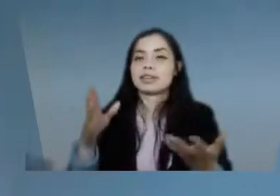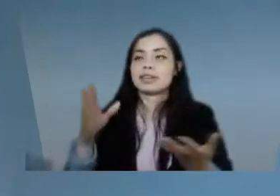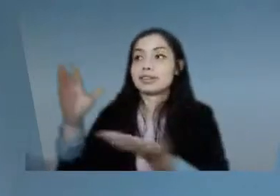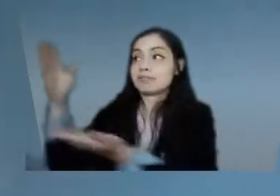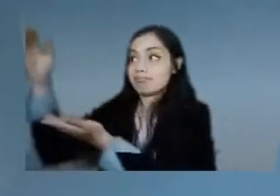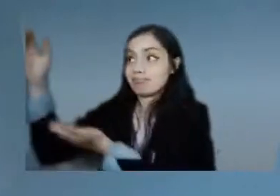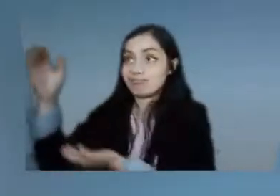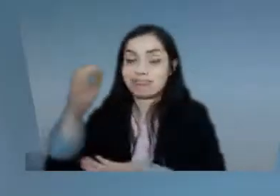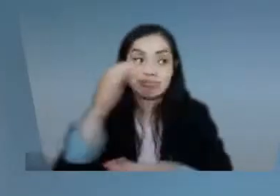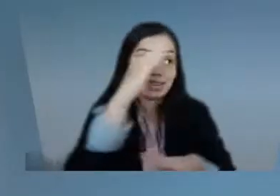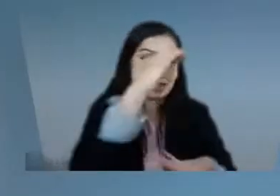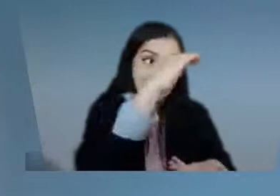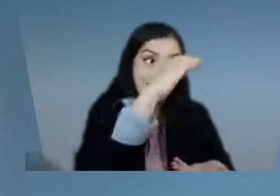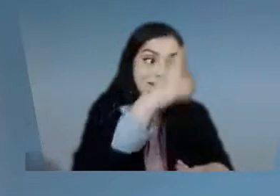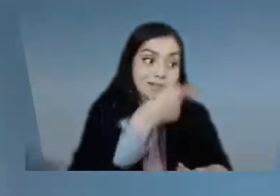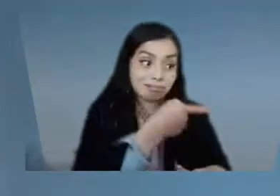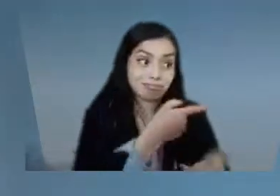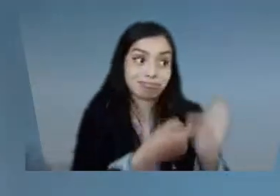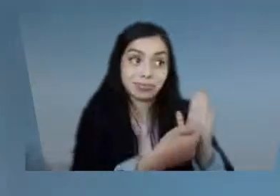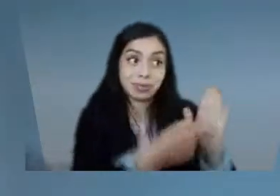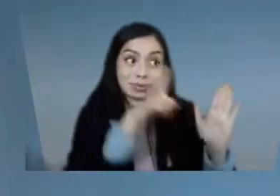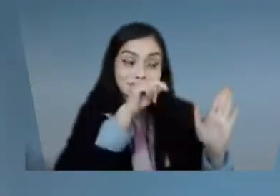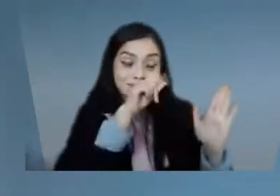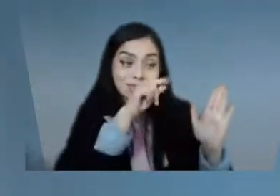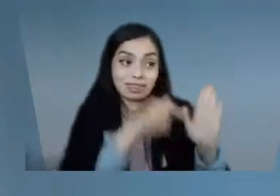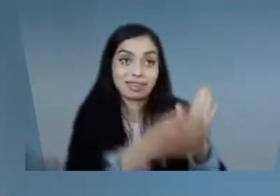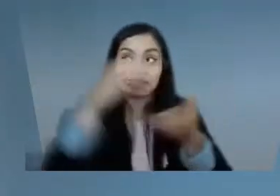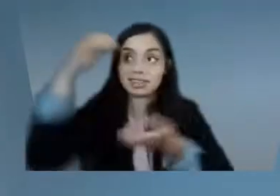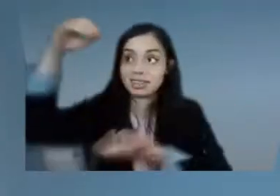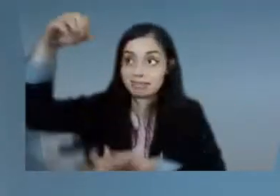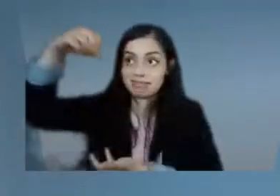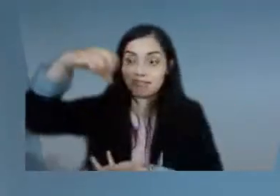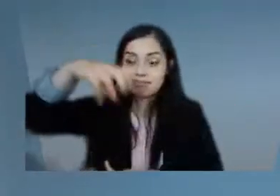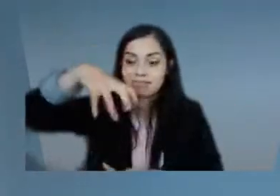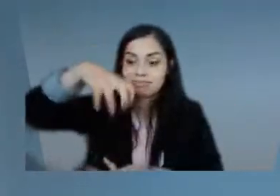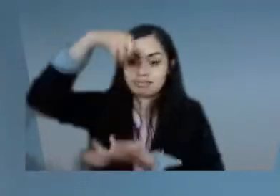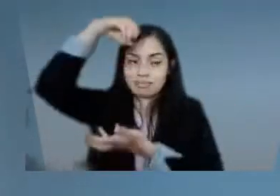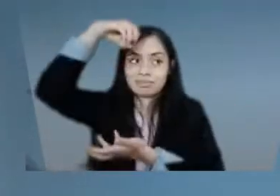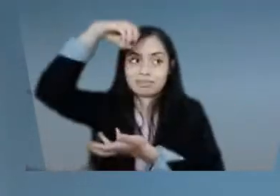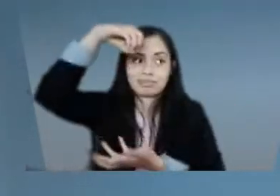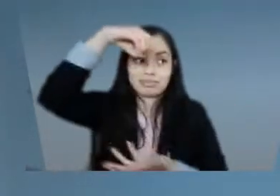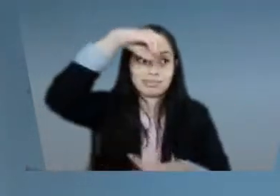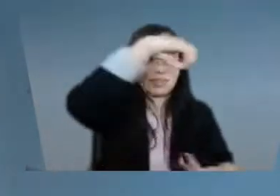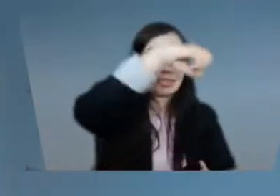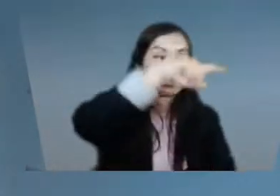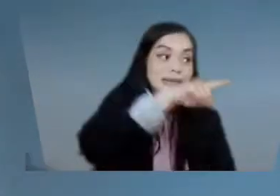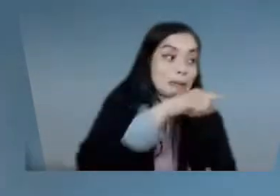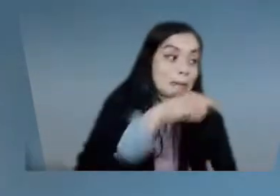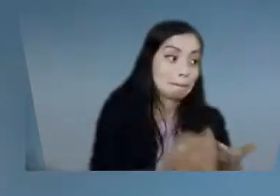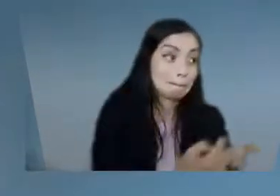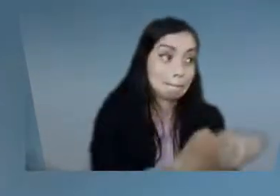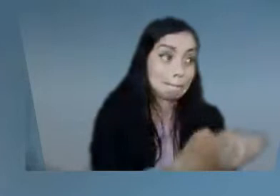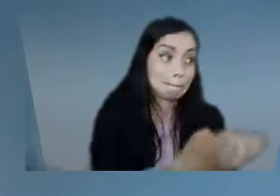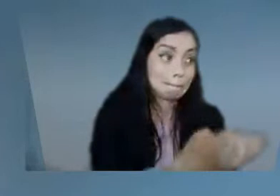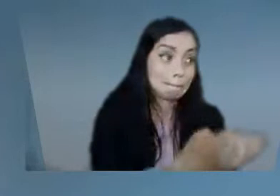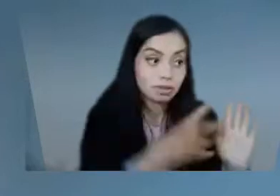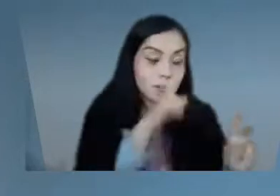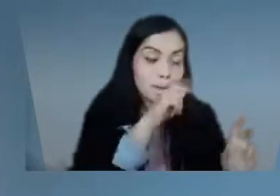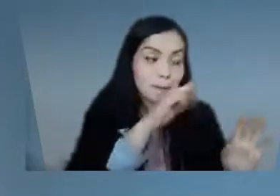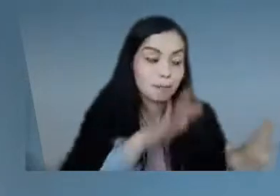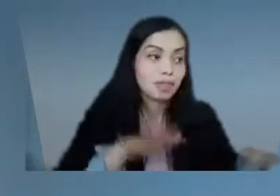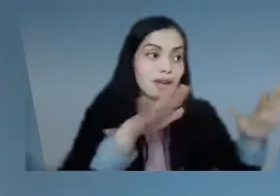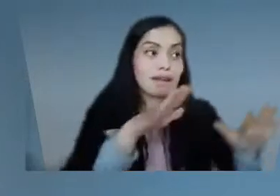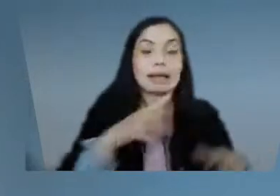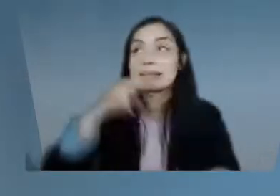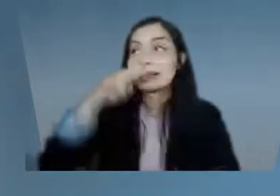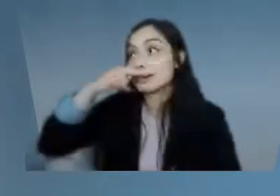esa fascinación en esas caras, no solamente de los niños, que pues obviamente los niños con su curiosidad siempre se emocionan,